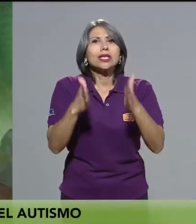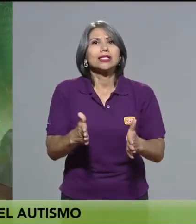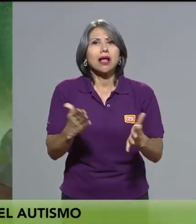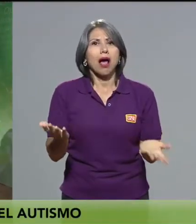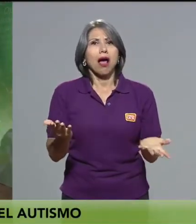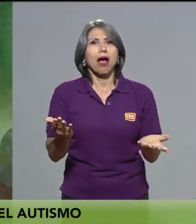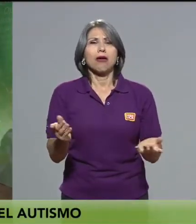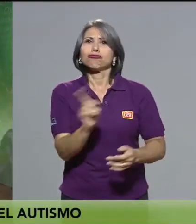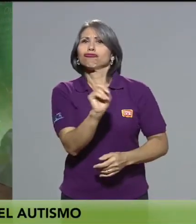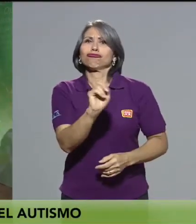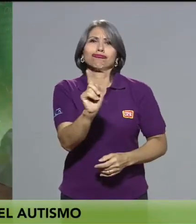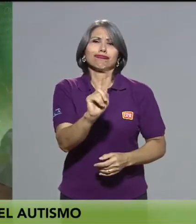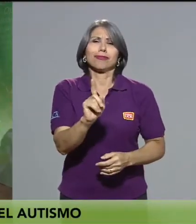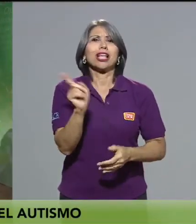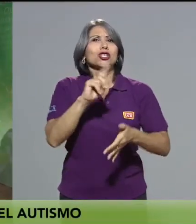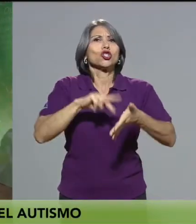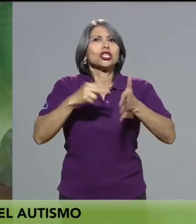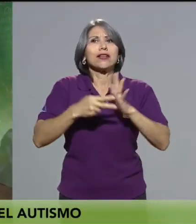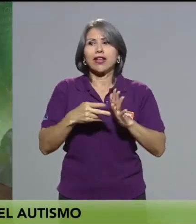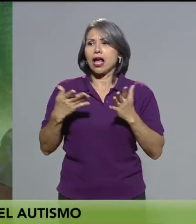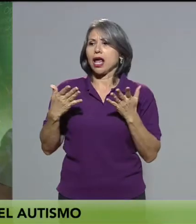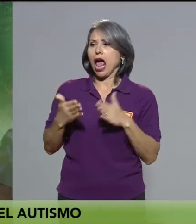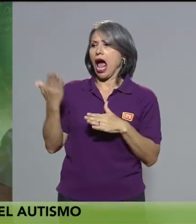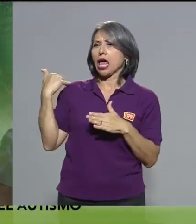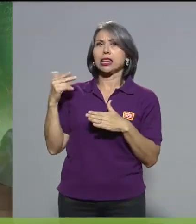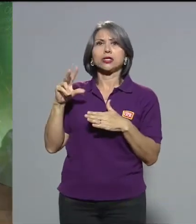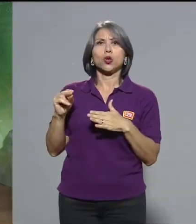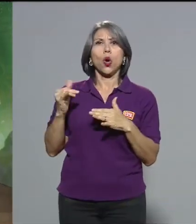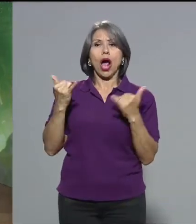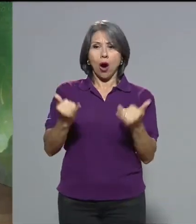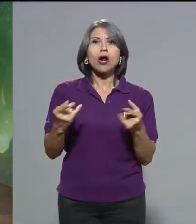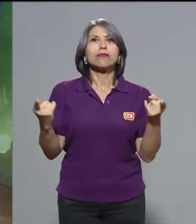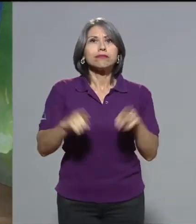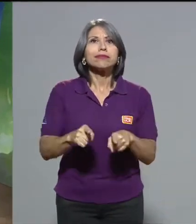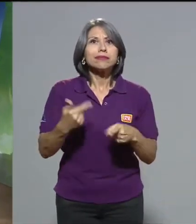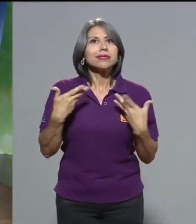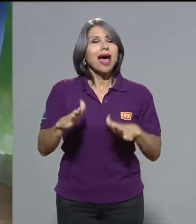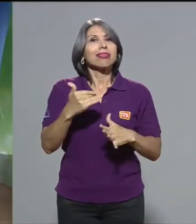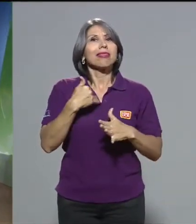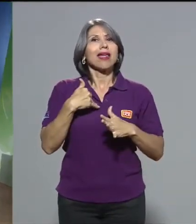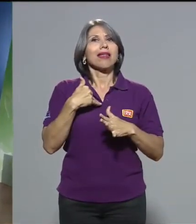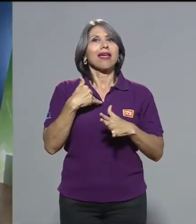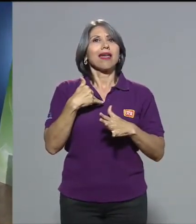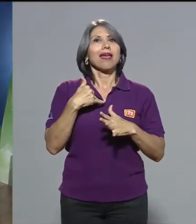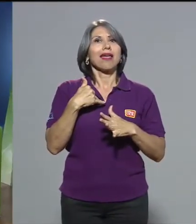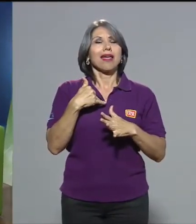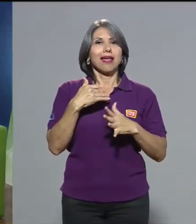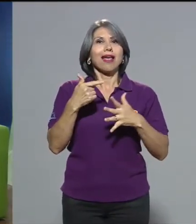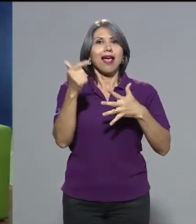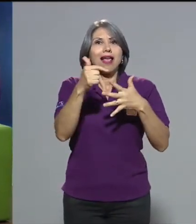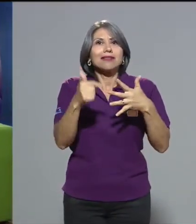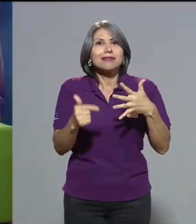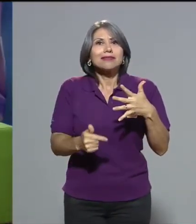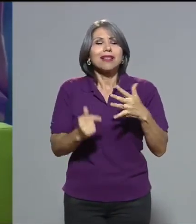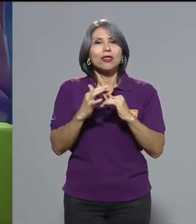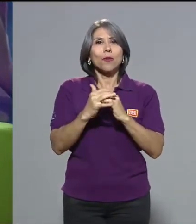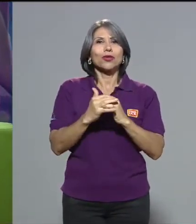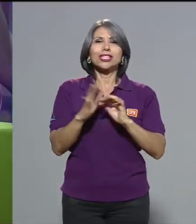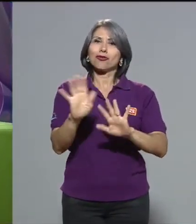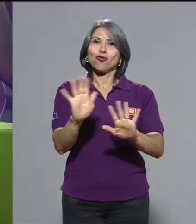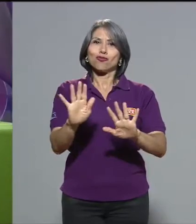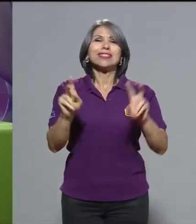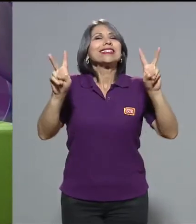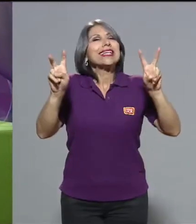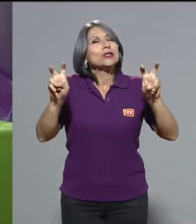momento a otro tiene el síndrome, no. Se supone que desde que nace ya la persona viene con estas